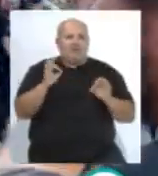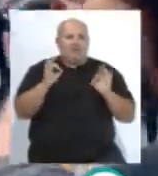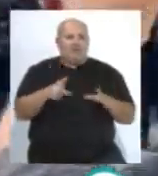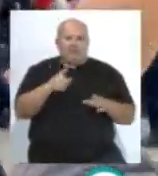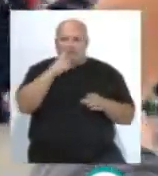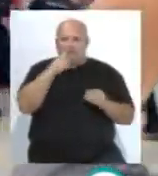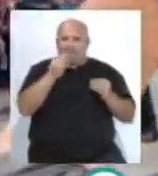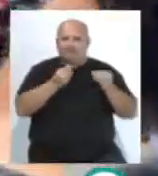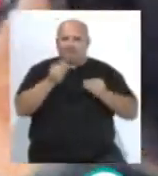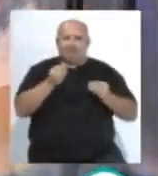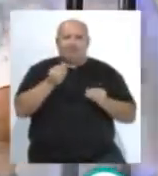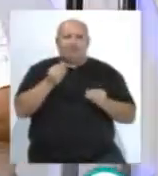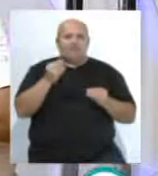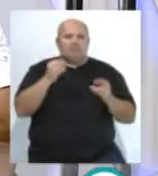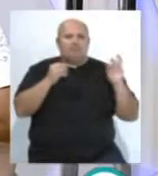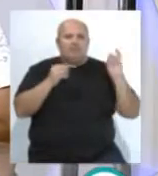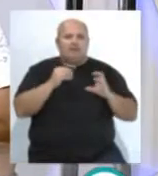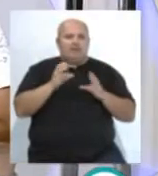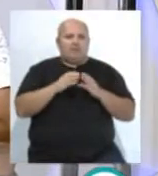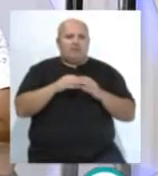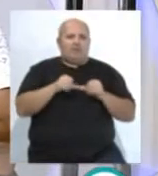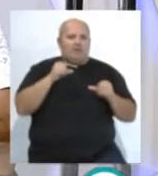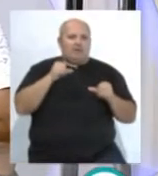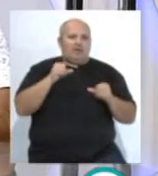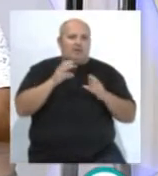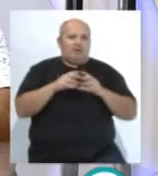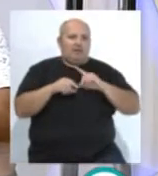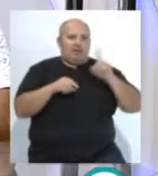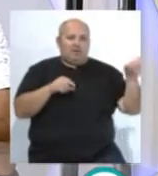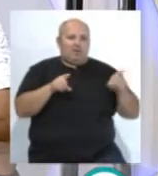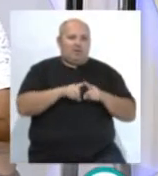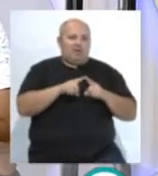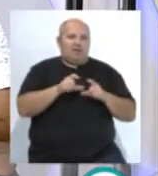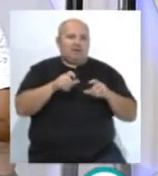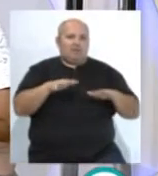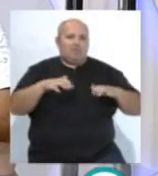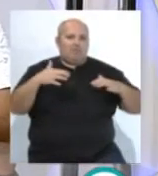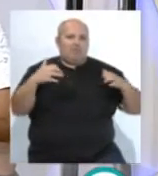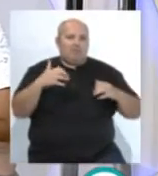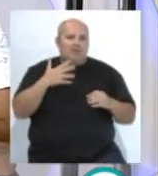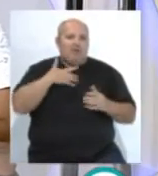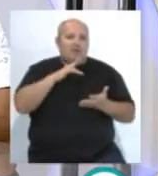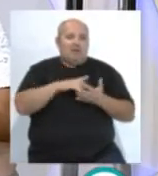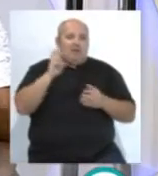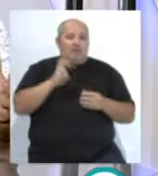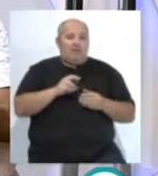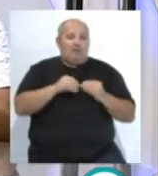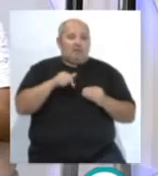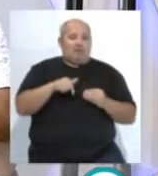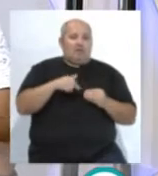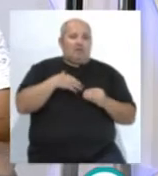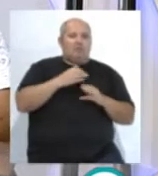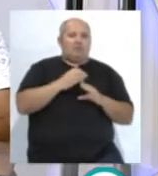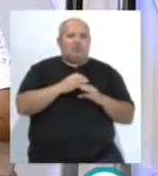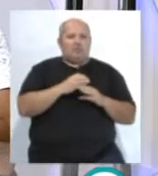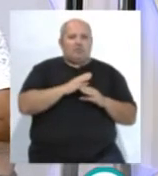playoffs vamos a recibir al equipo igual que están recibiendo al Granada ahí, incluso con más gente. Porque aquí cuando lo hemos hecho, el